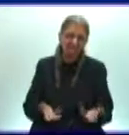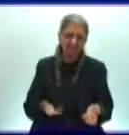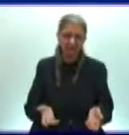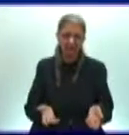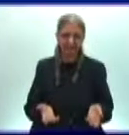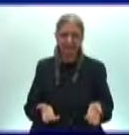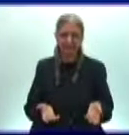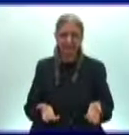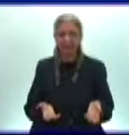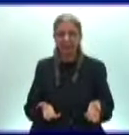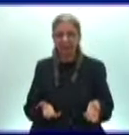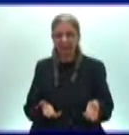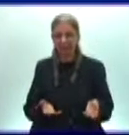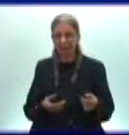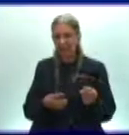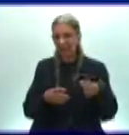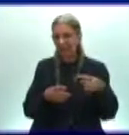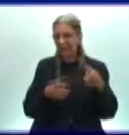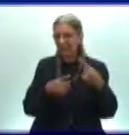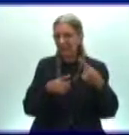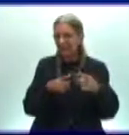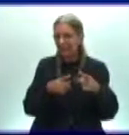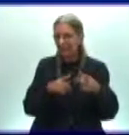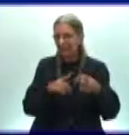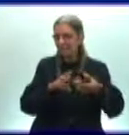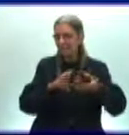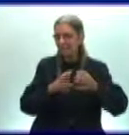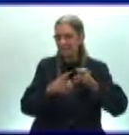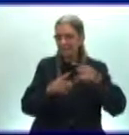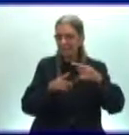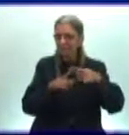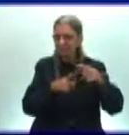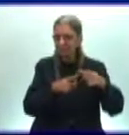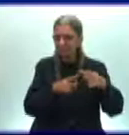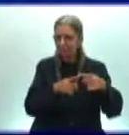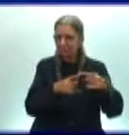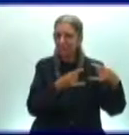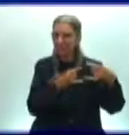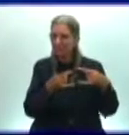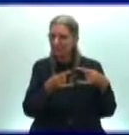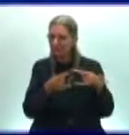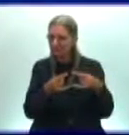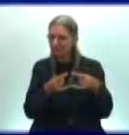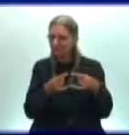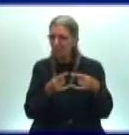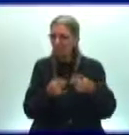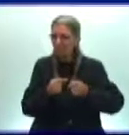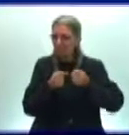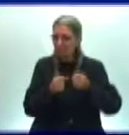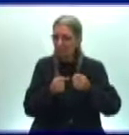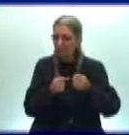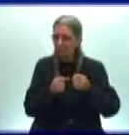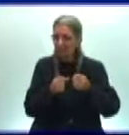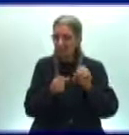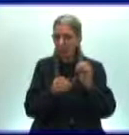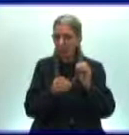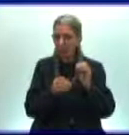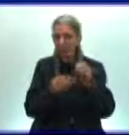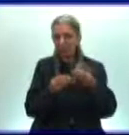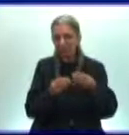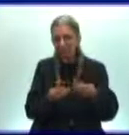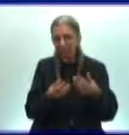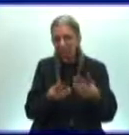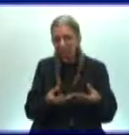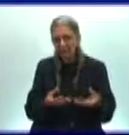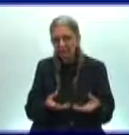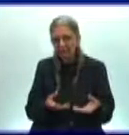tipo de partículas forma la sustancia? ¿Qué tipo de interacciones existen? ¿Cómo es la fortaleza de esas